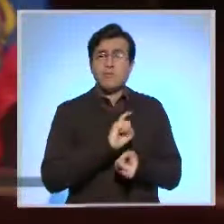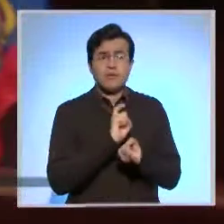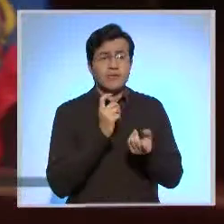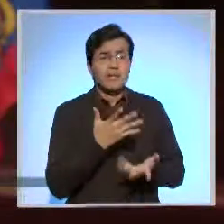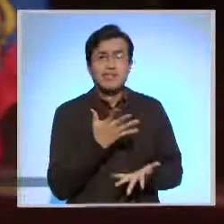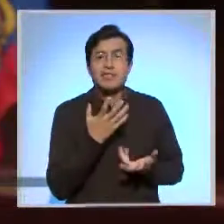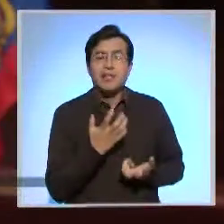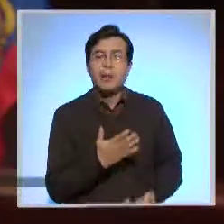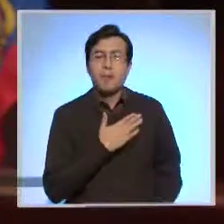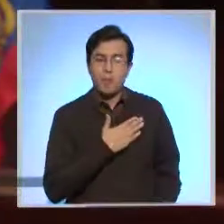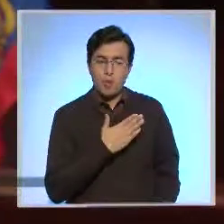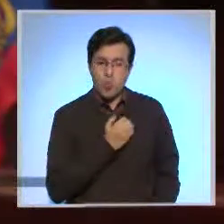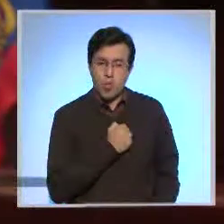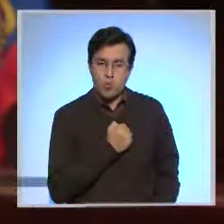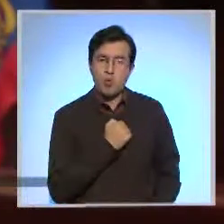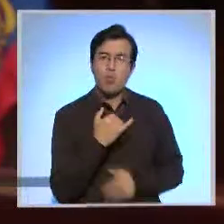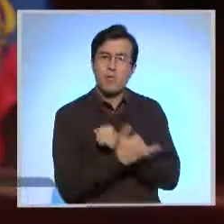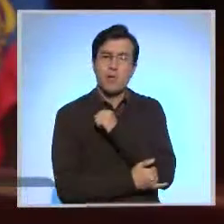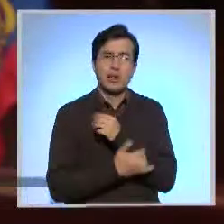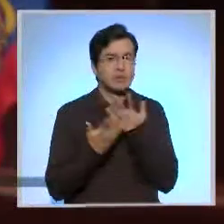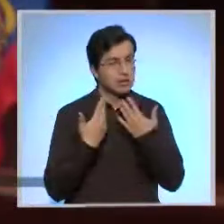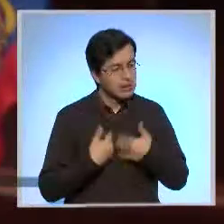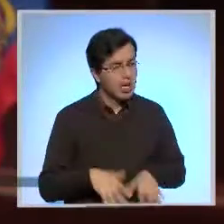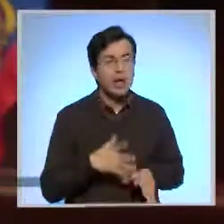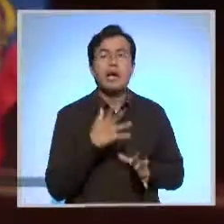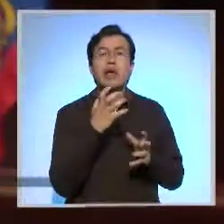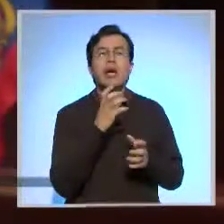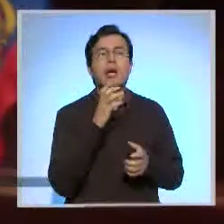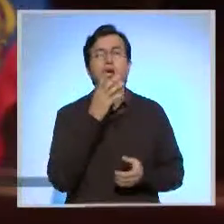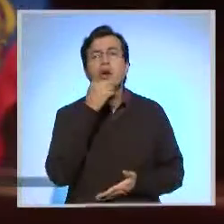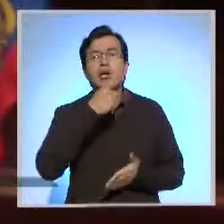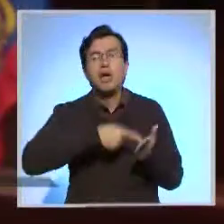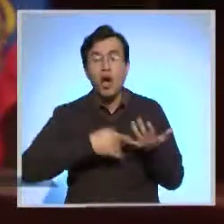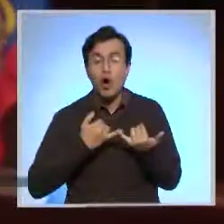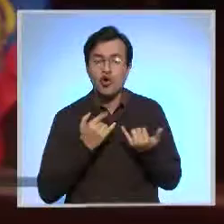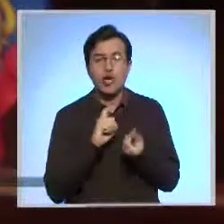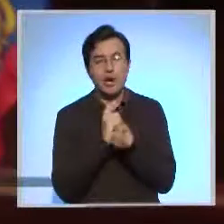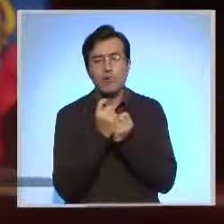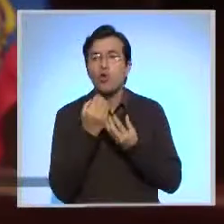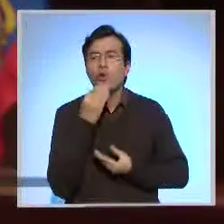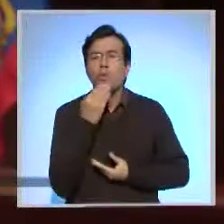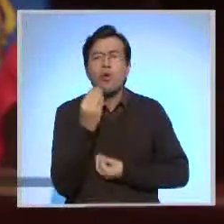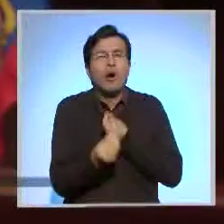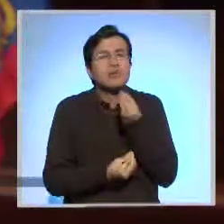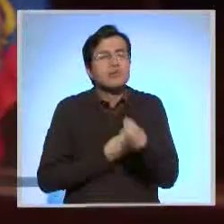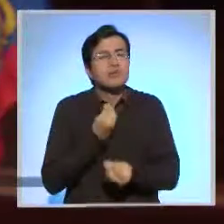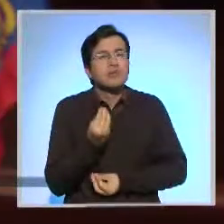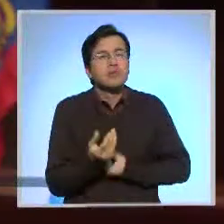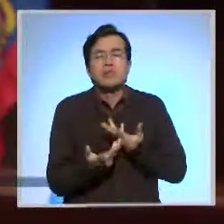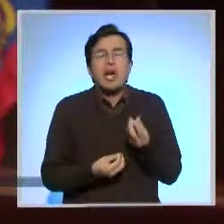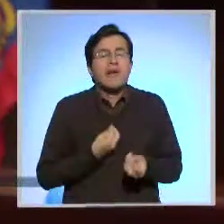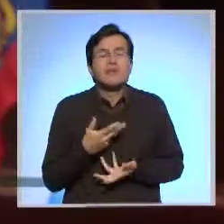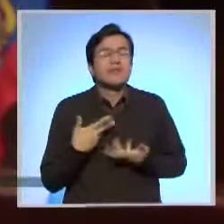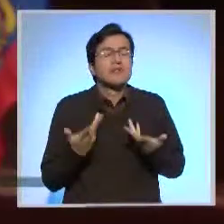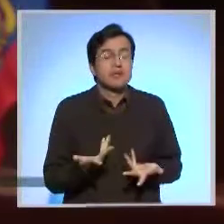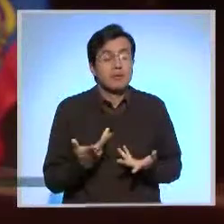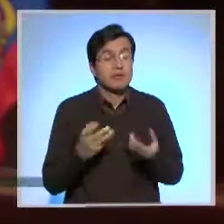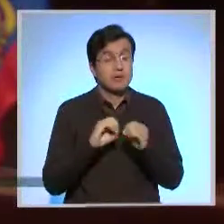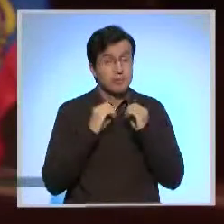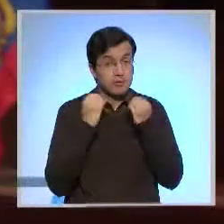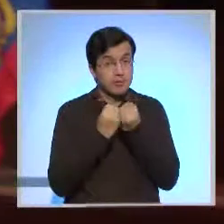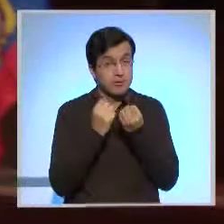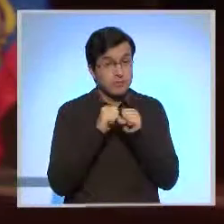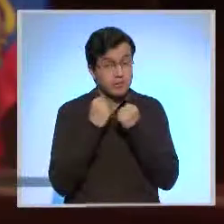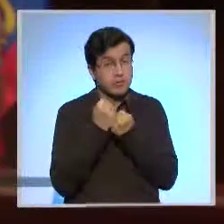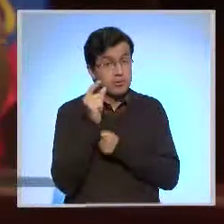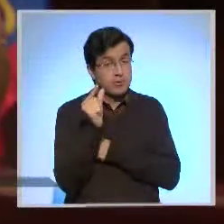queremos que sea la parte es decir ya trabajamos en el que ahora viene el como la participación ahí del movimiento social primero que